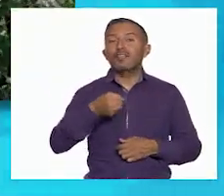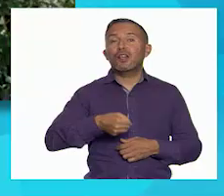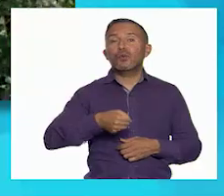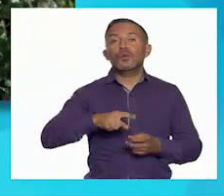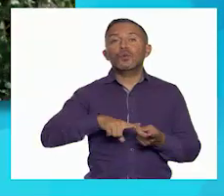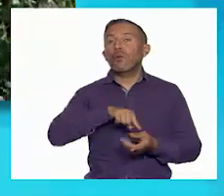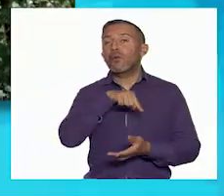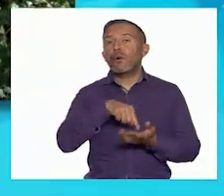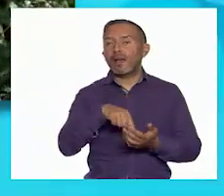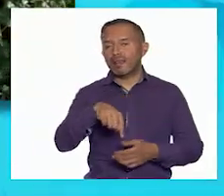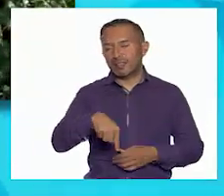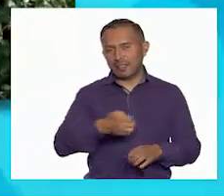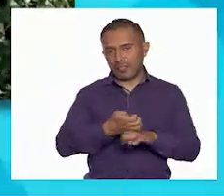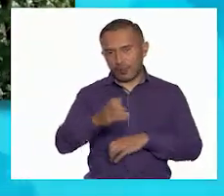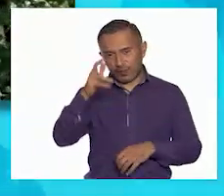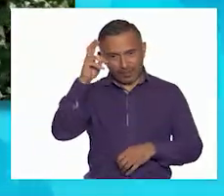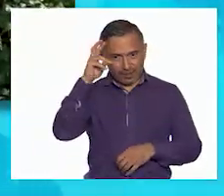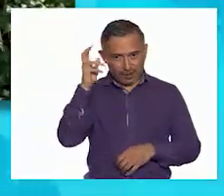Hidalgo.